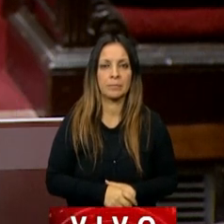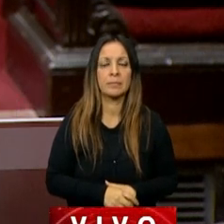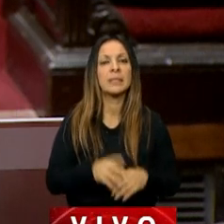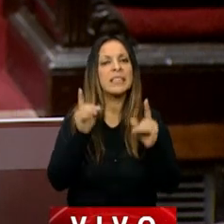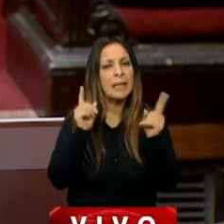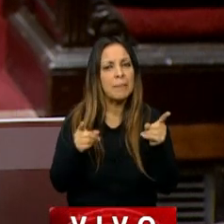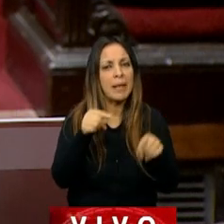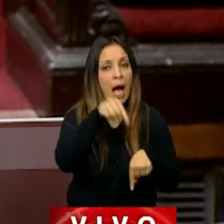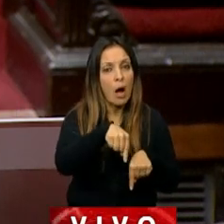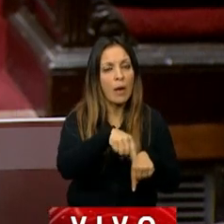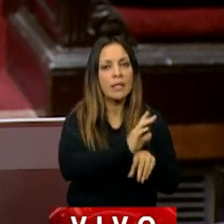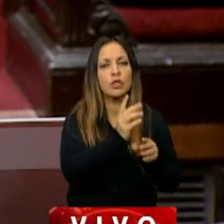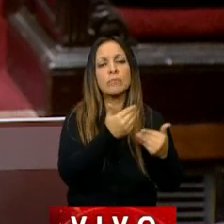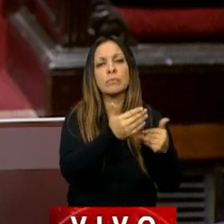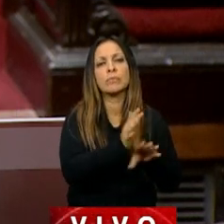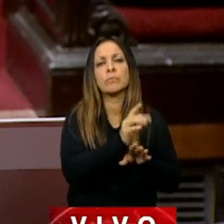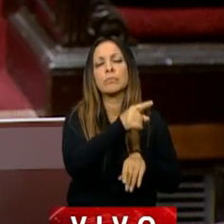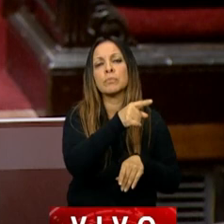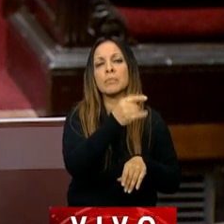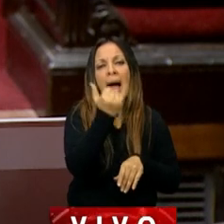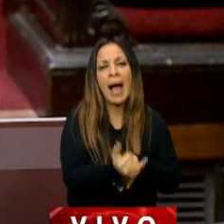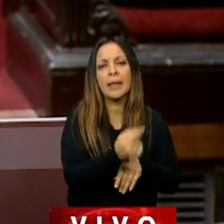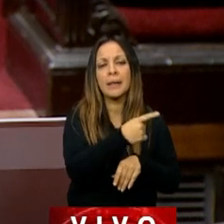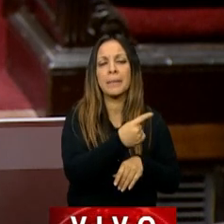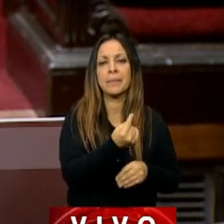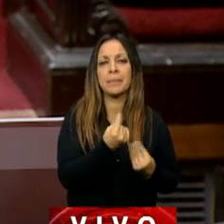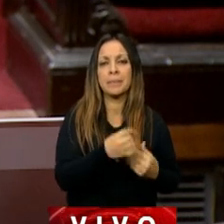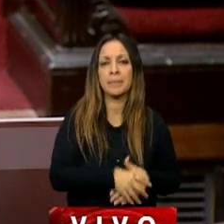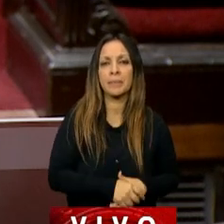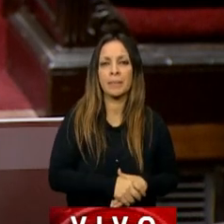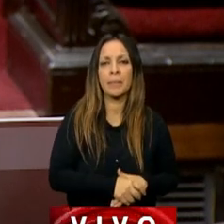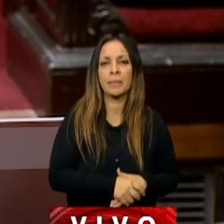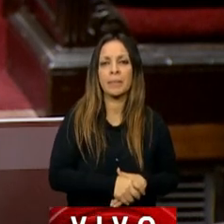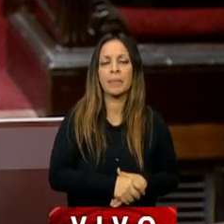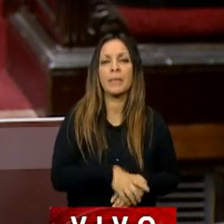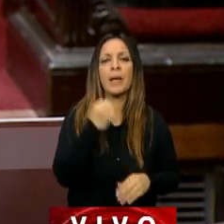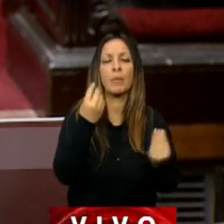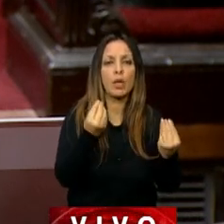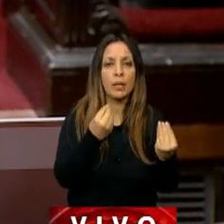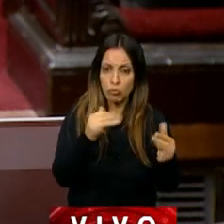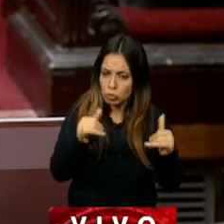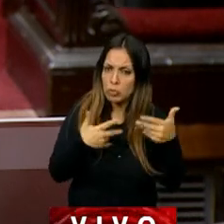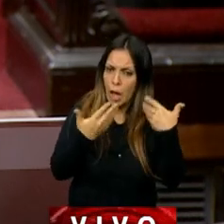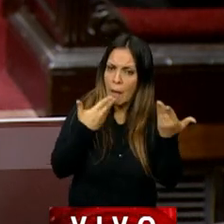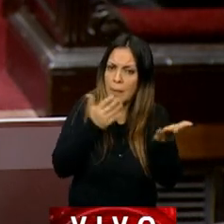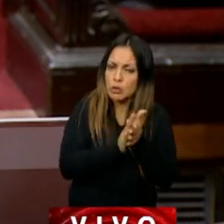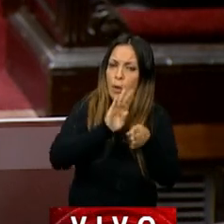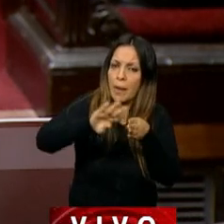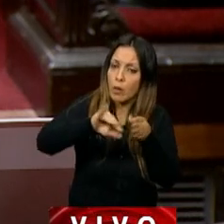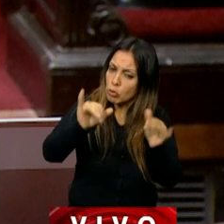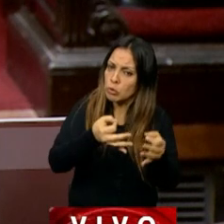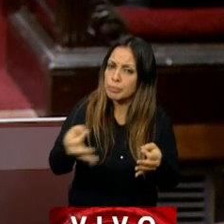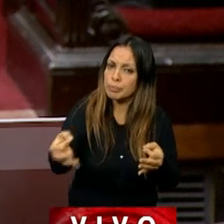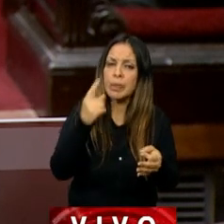Y recibieron superávit comercial, y lo tienen, ¿saben por qué? Porque entraron, sí, hablemos de deuda, ahí va,